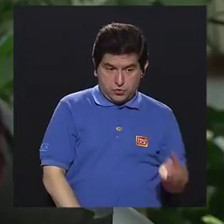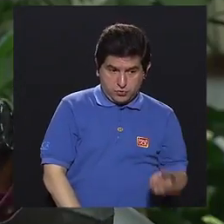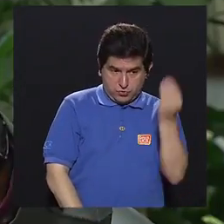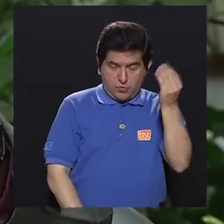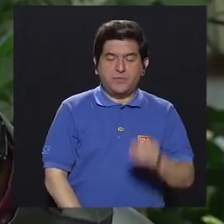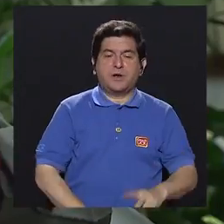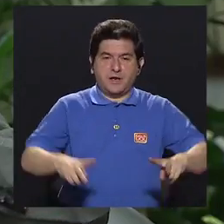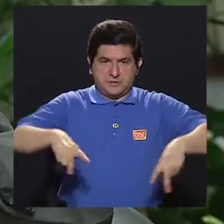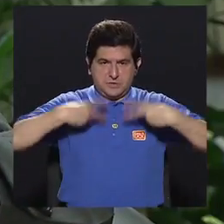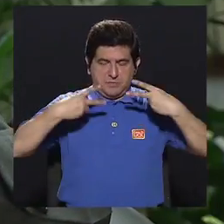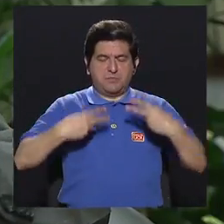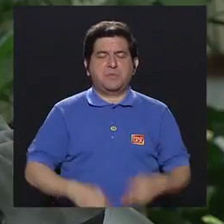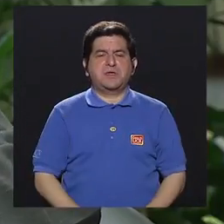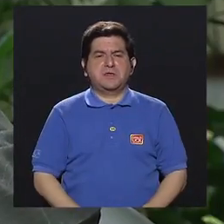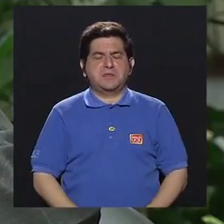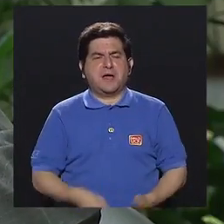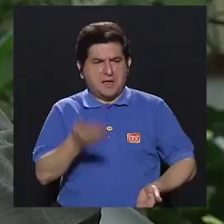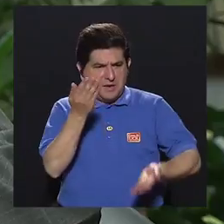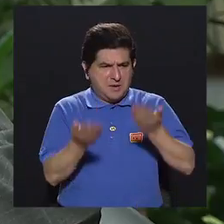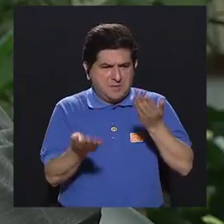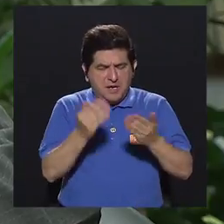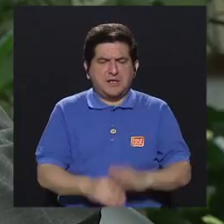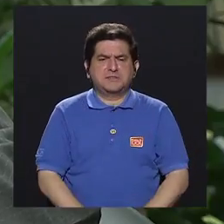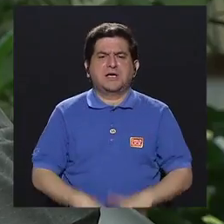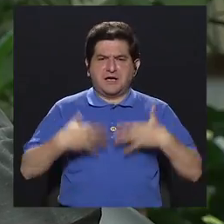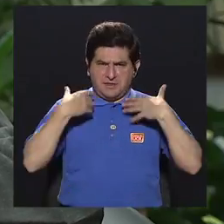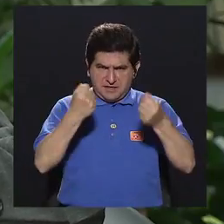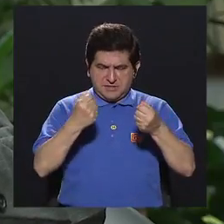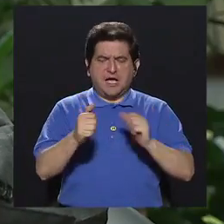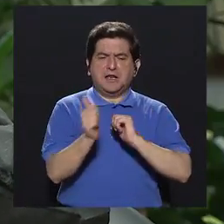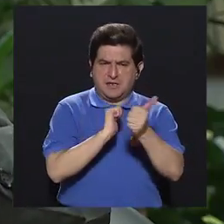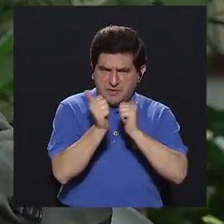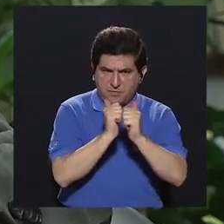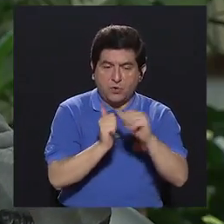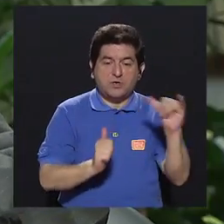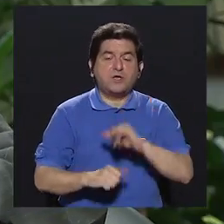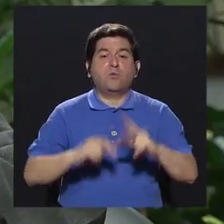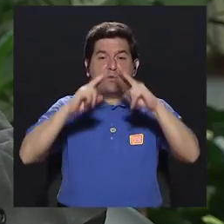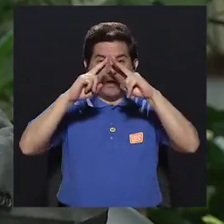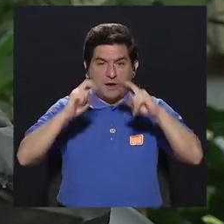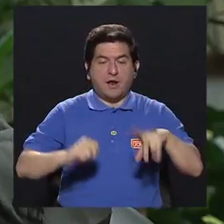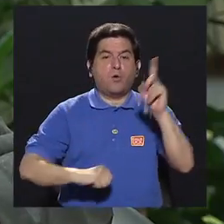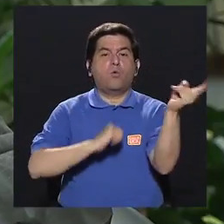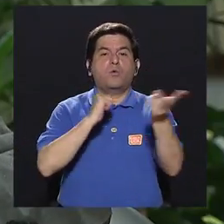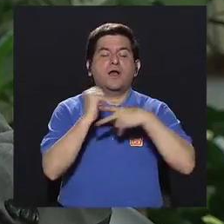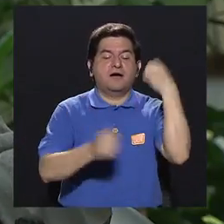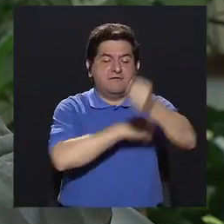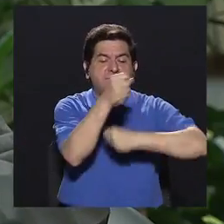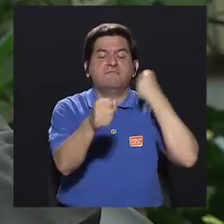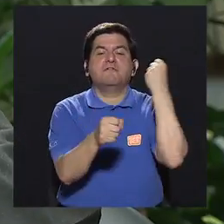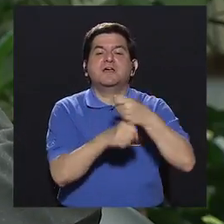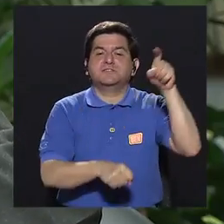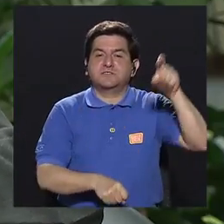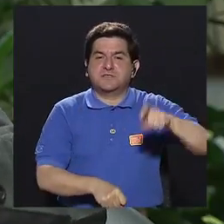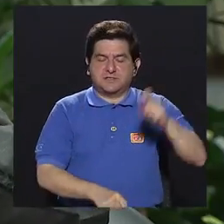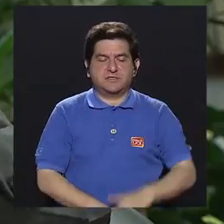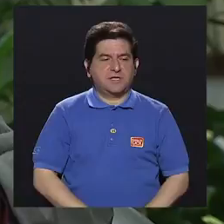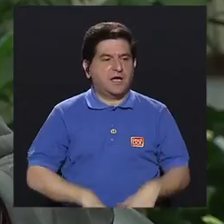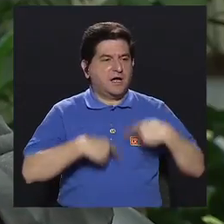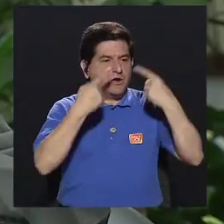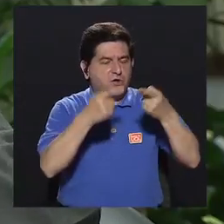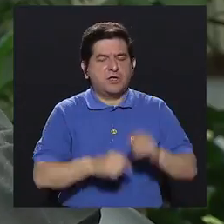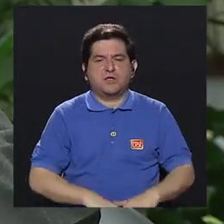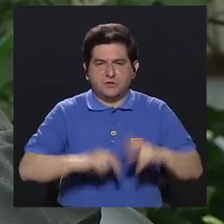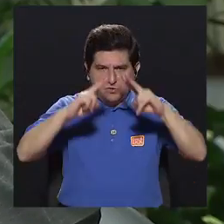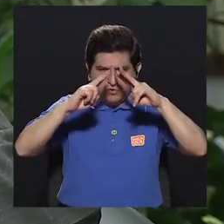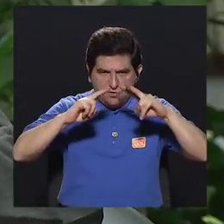balanceada y saludable, hacer ejercicio y todo lo que hemos conversado, sino que también estemos chequeándonos por lo menos una vez al año, haciendo los